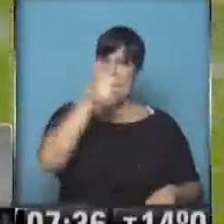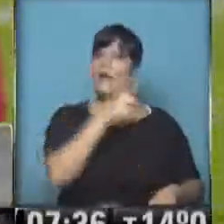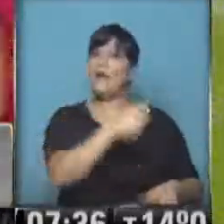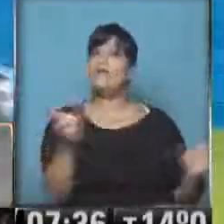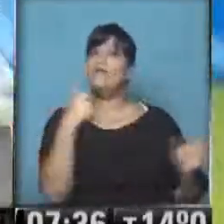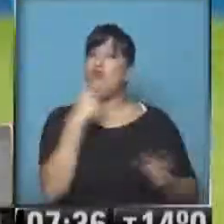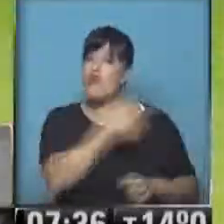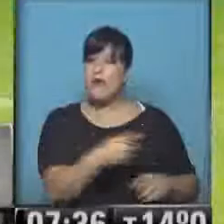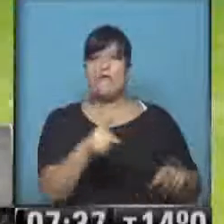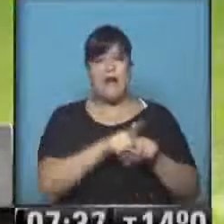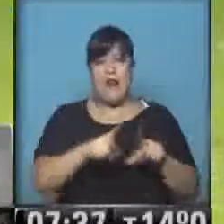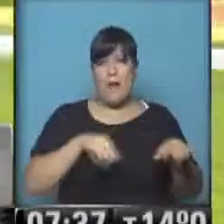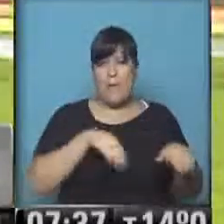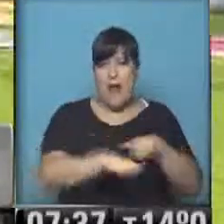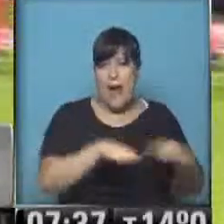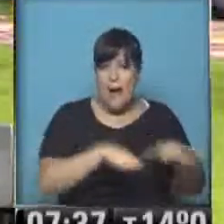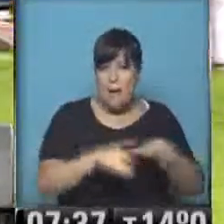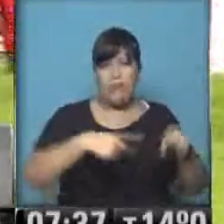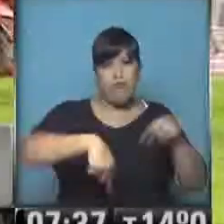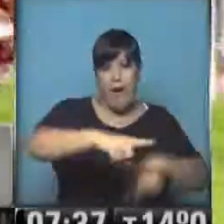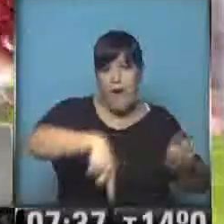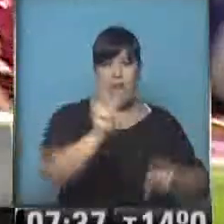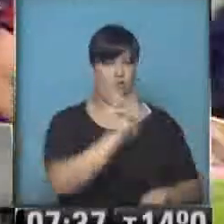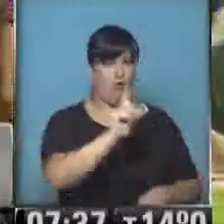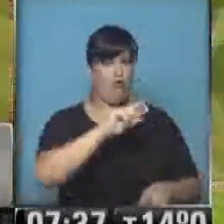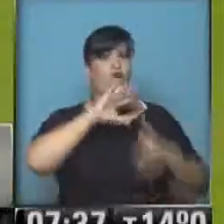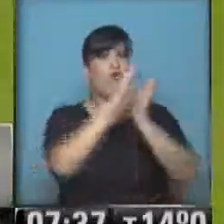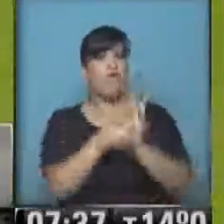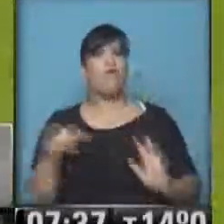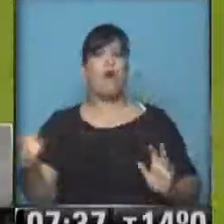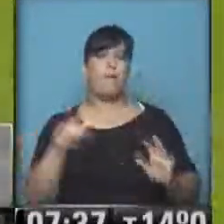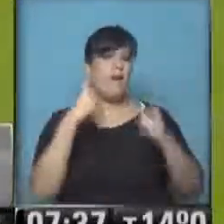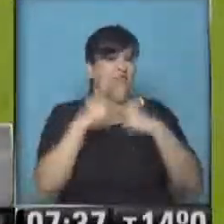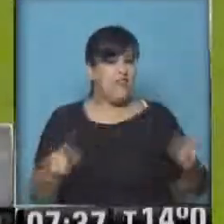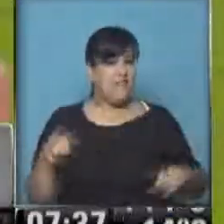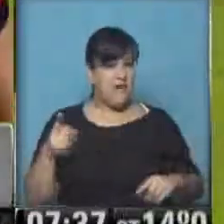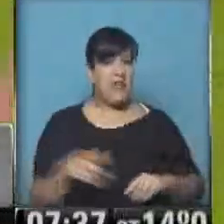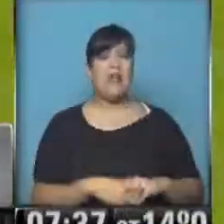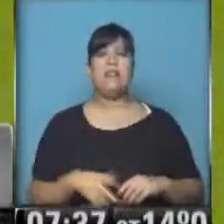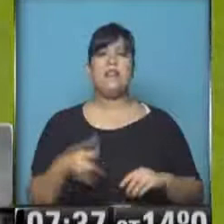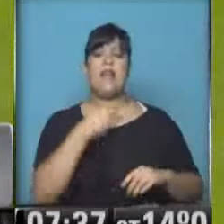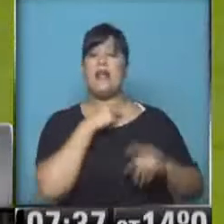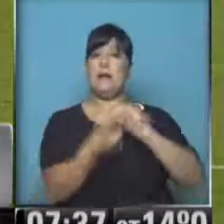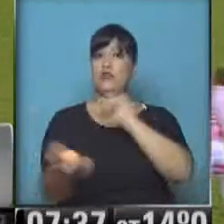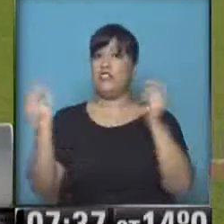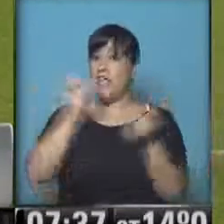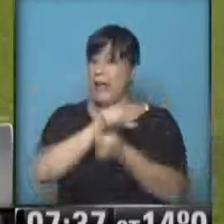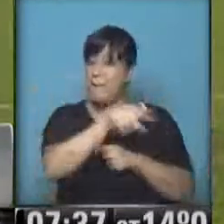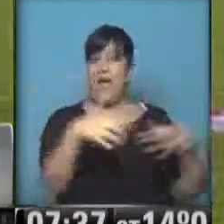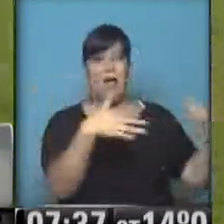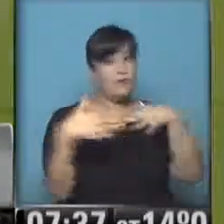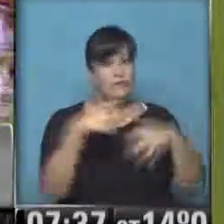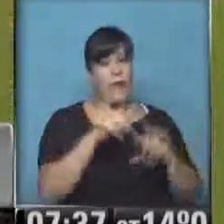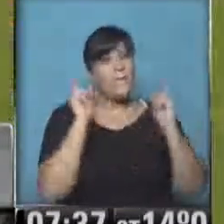jugar por abajo, Newell's nos propuso un juego de fricción, tratamos de adaptar a nuestros hombres a